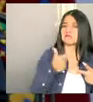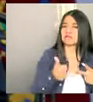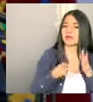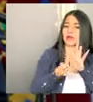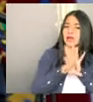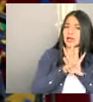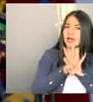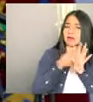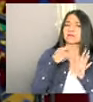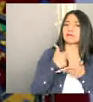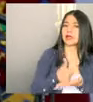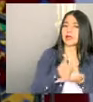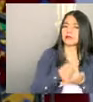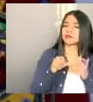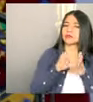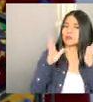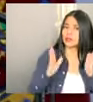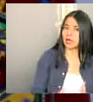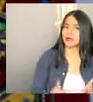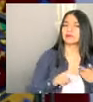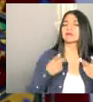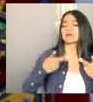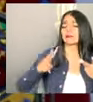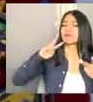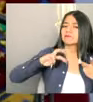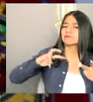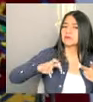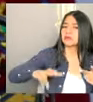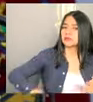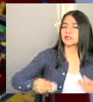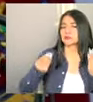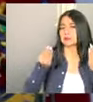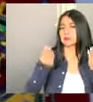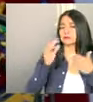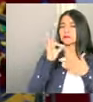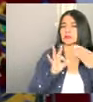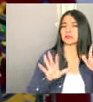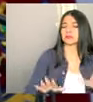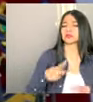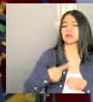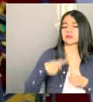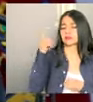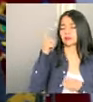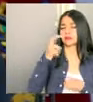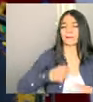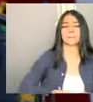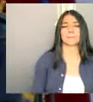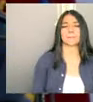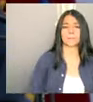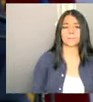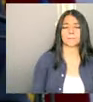legislativa útiles para la ciudadanía y fiscalizar lo que la ciudad capital necesite que sea fiscalizado.